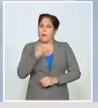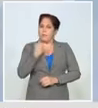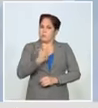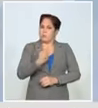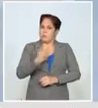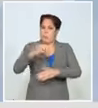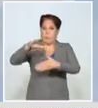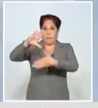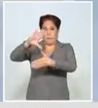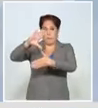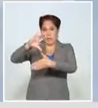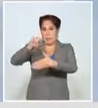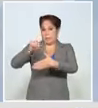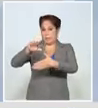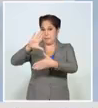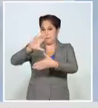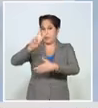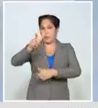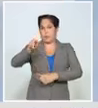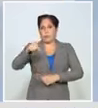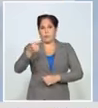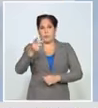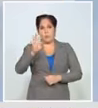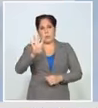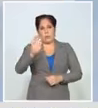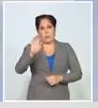Américas con 2,40.